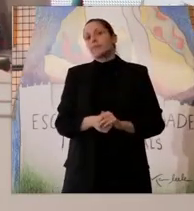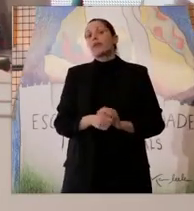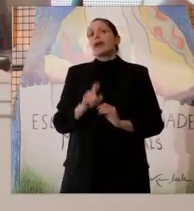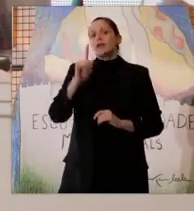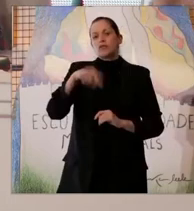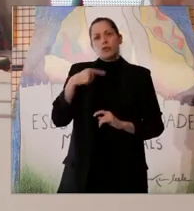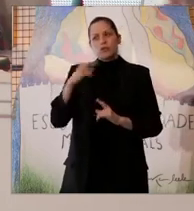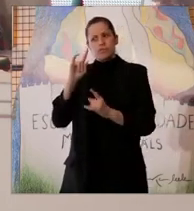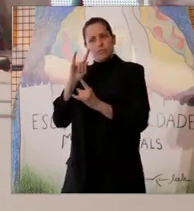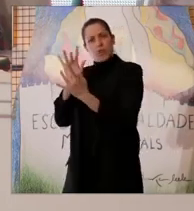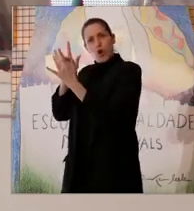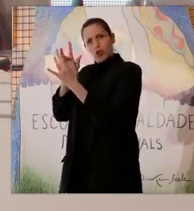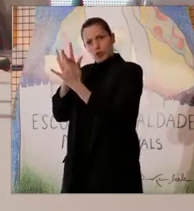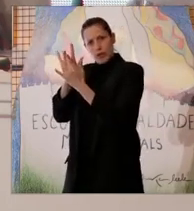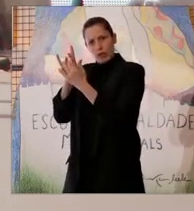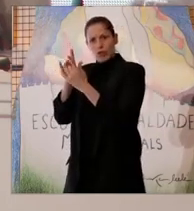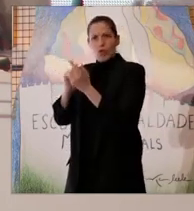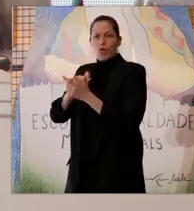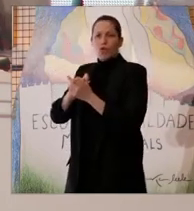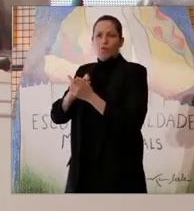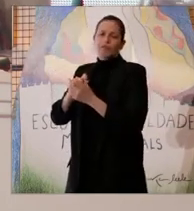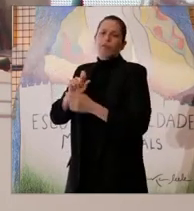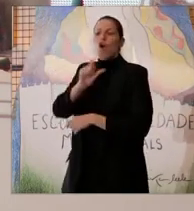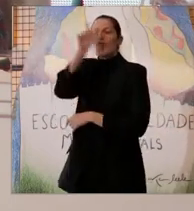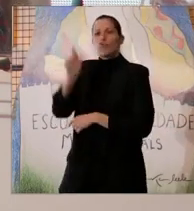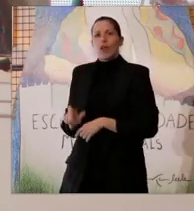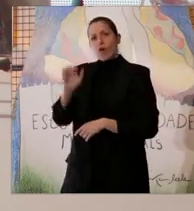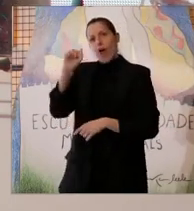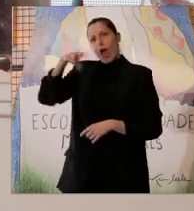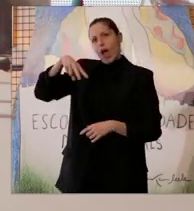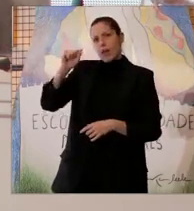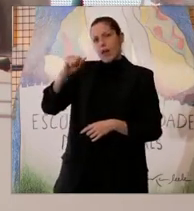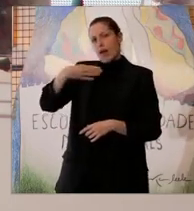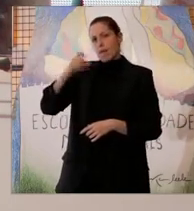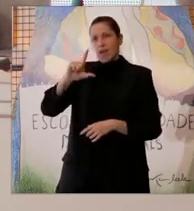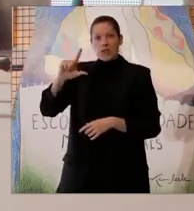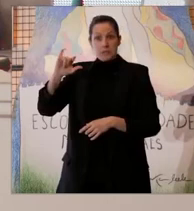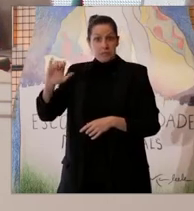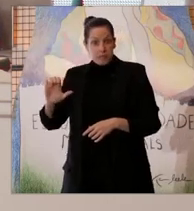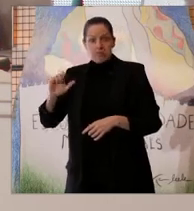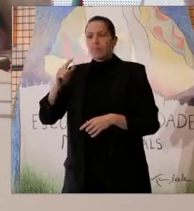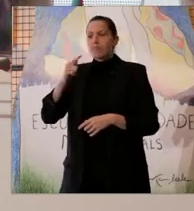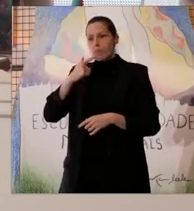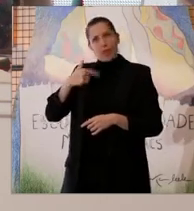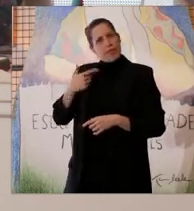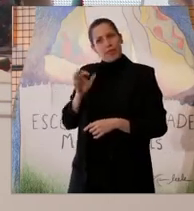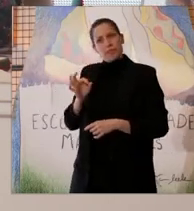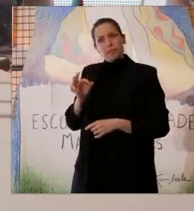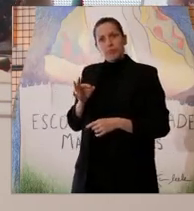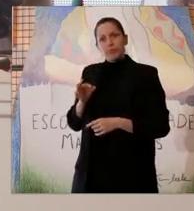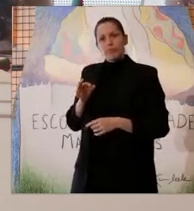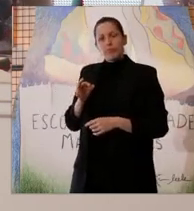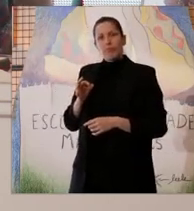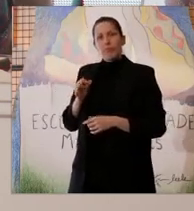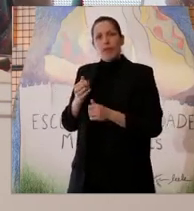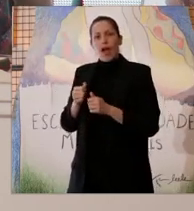fantástica con las mujeres Víctimas de violencia machista y decirme es que fue un antes y un después Es que la gente se dio cuenta